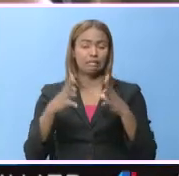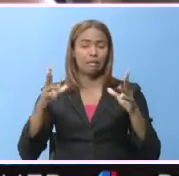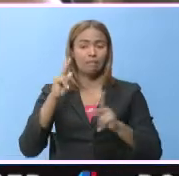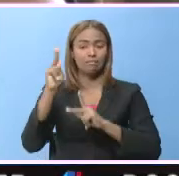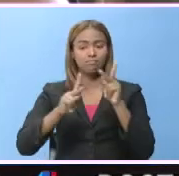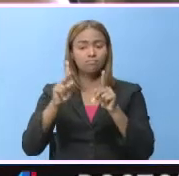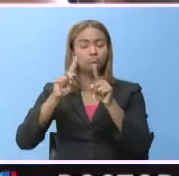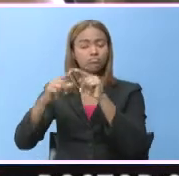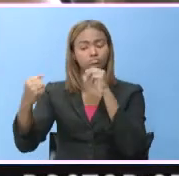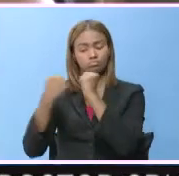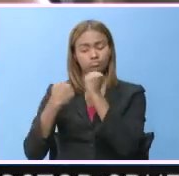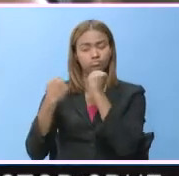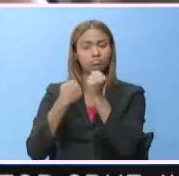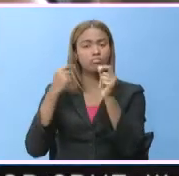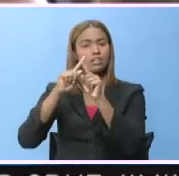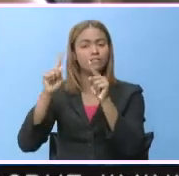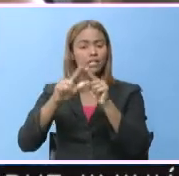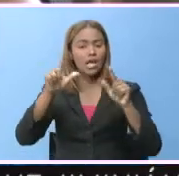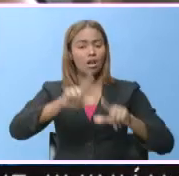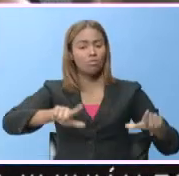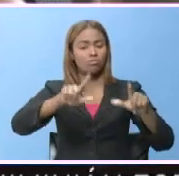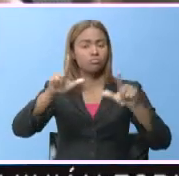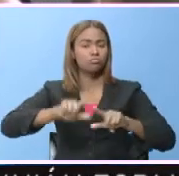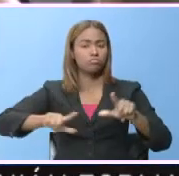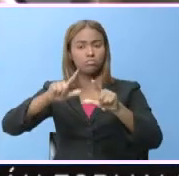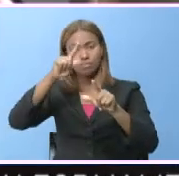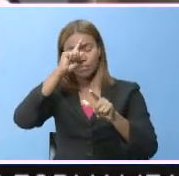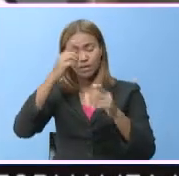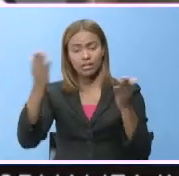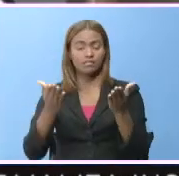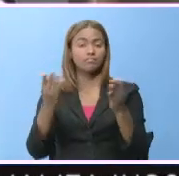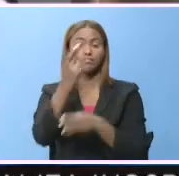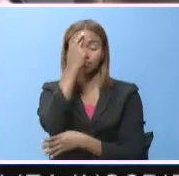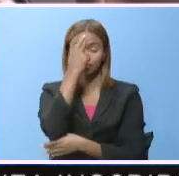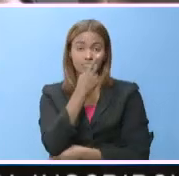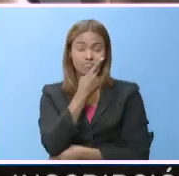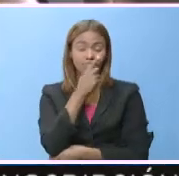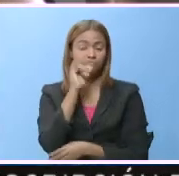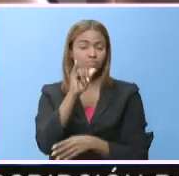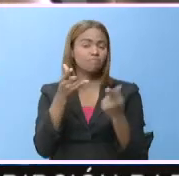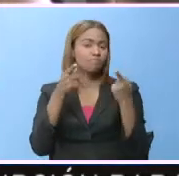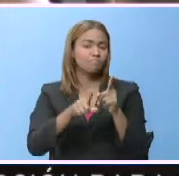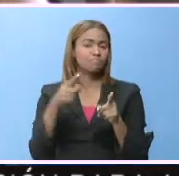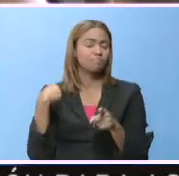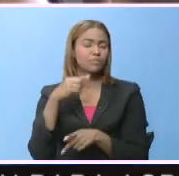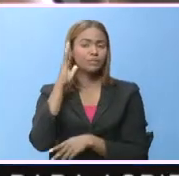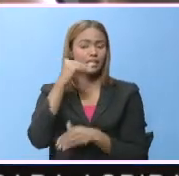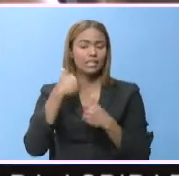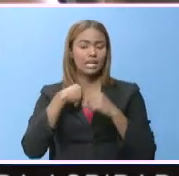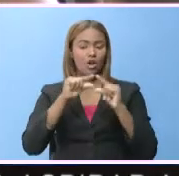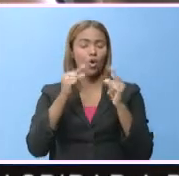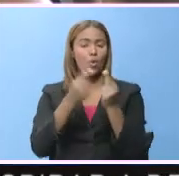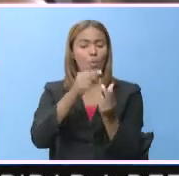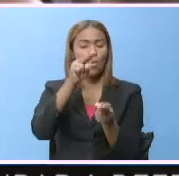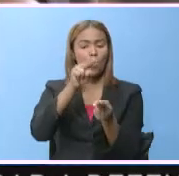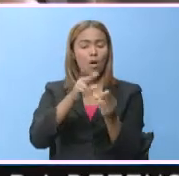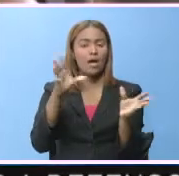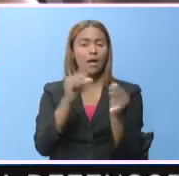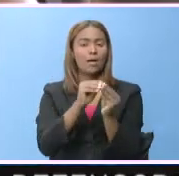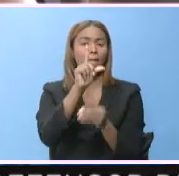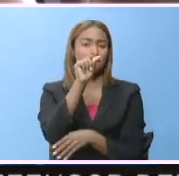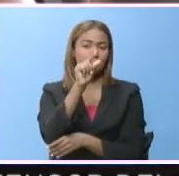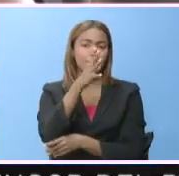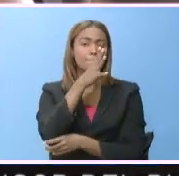en diferentes localidades a nivel nacional. En este caso vamos a tener un grupo reducido de 20